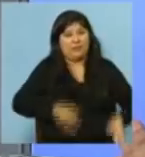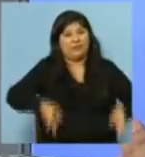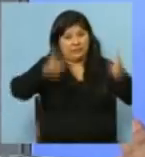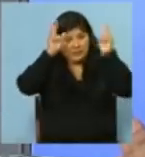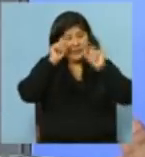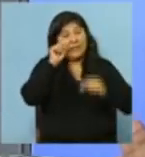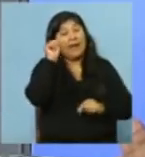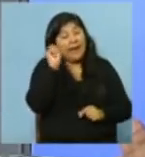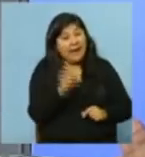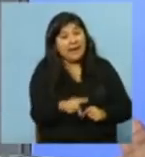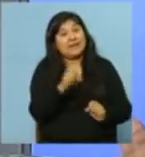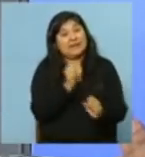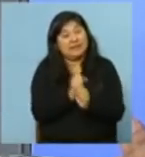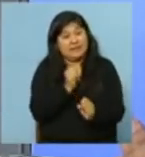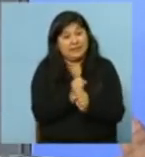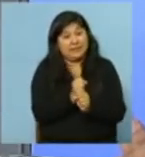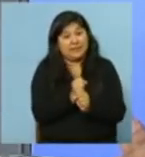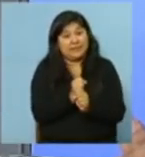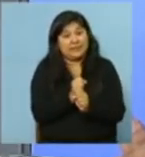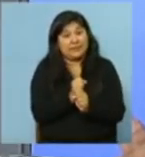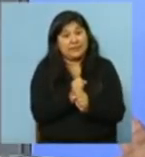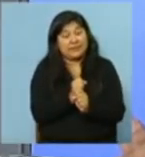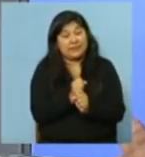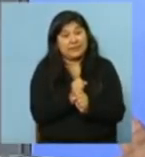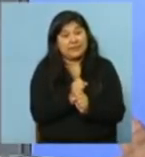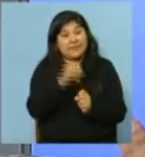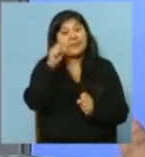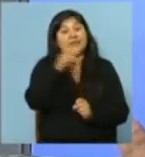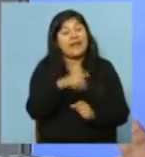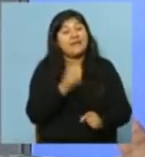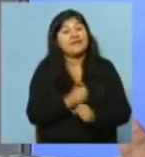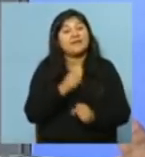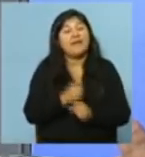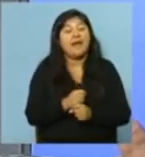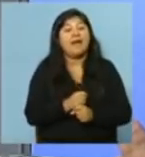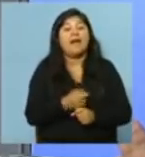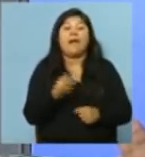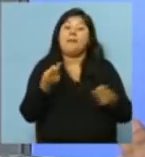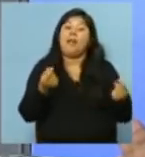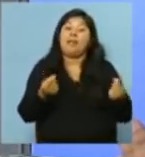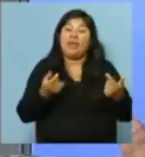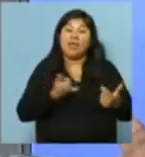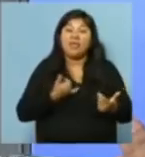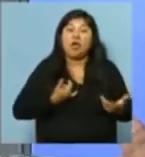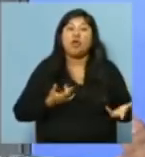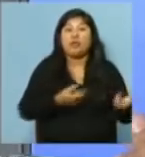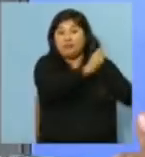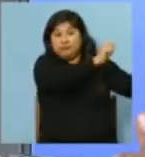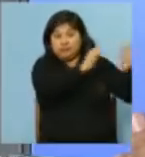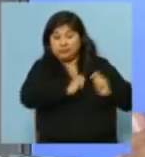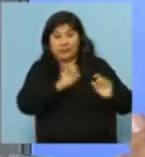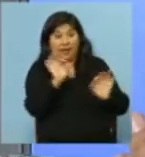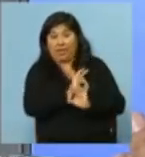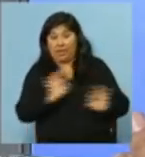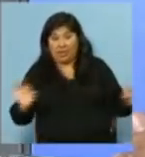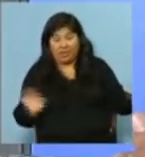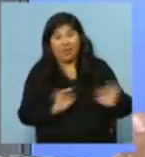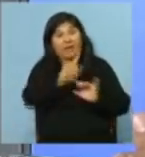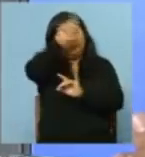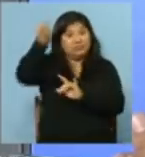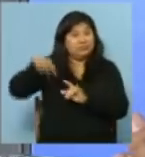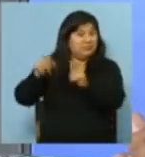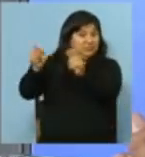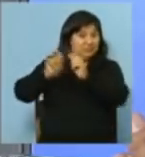obra eh lo que creo que vale la pena Resaltar está hecha con recursos provinciales Aquí no hay financiamiento de ningún organismo